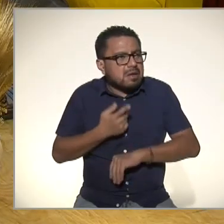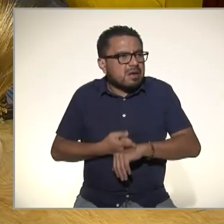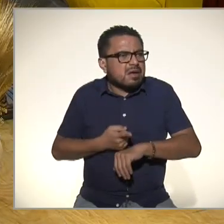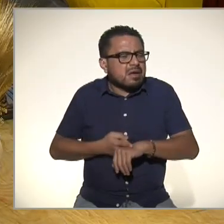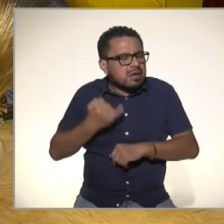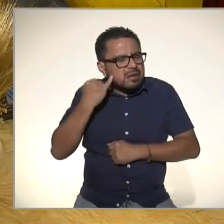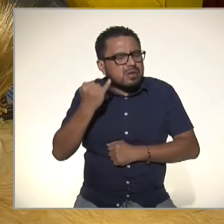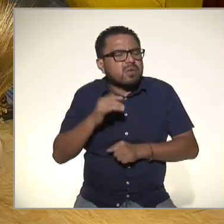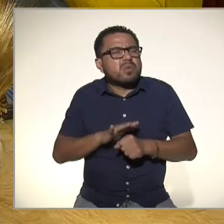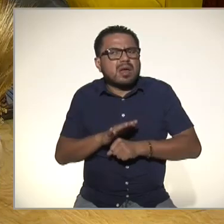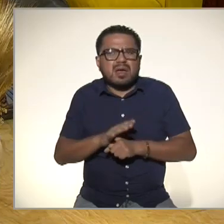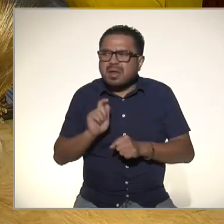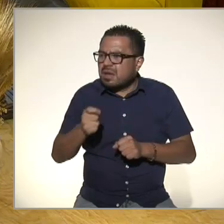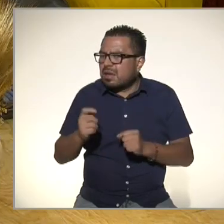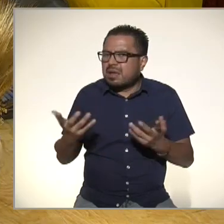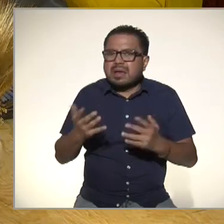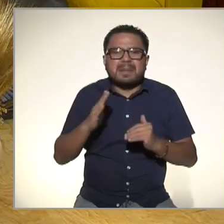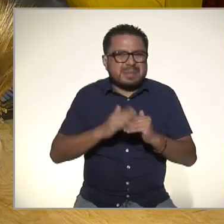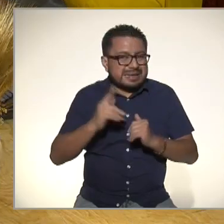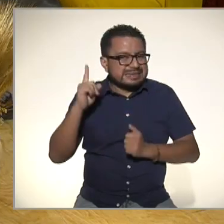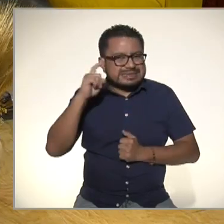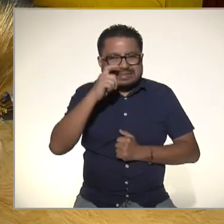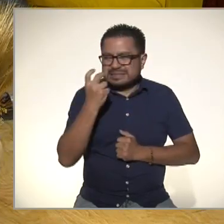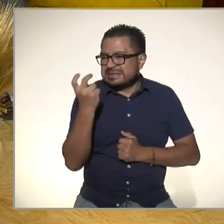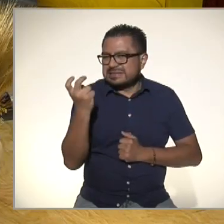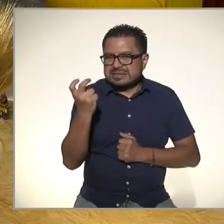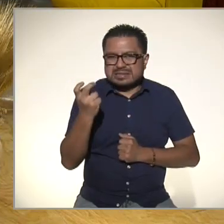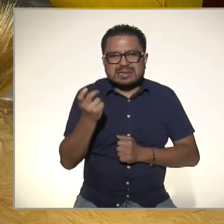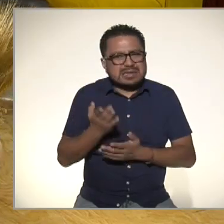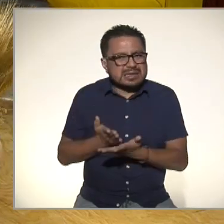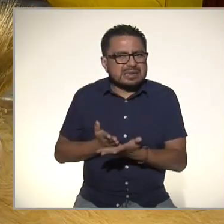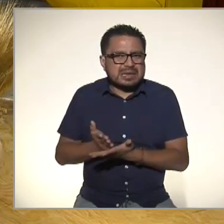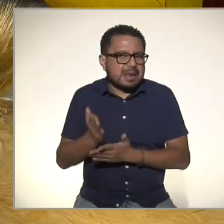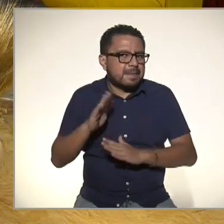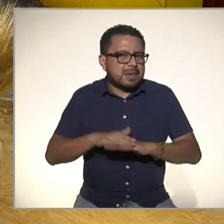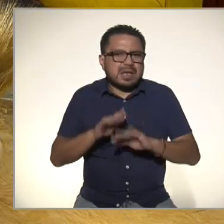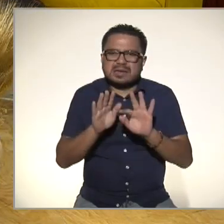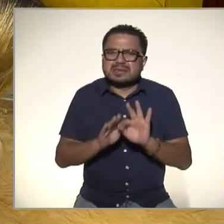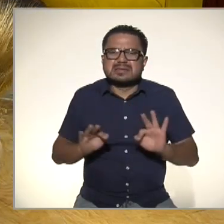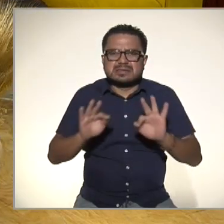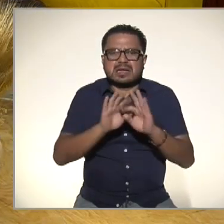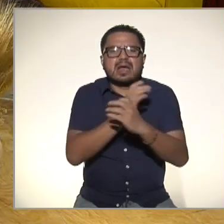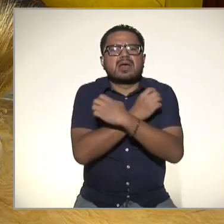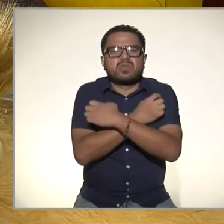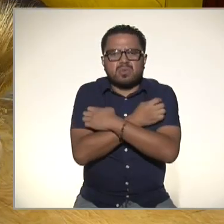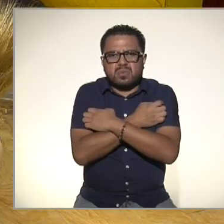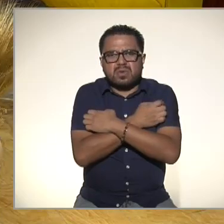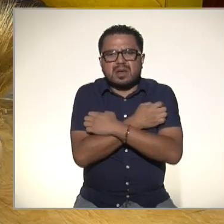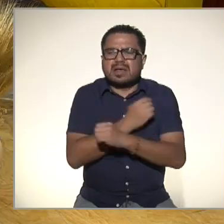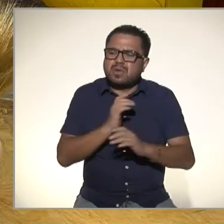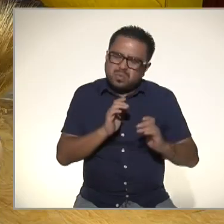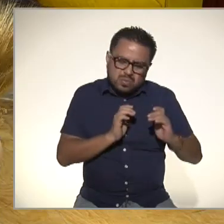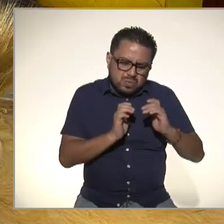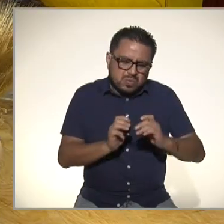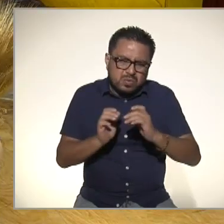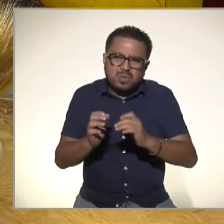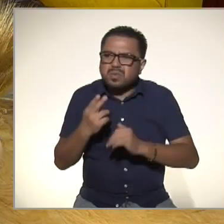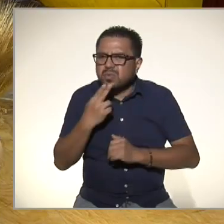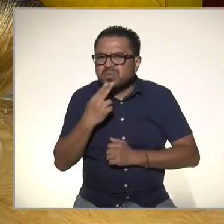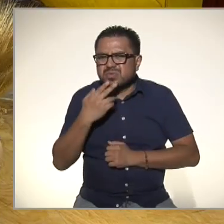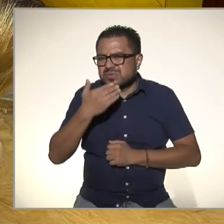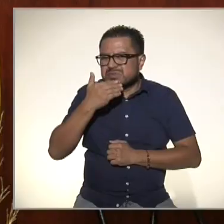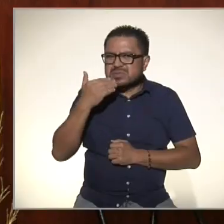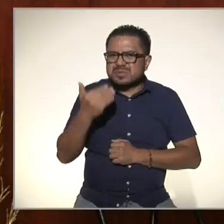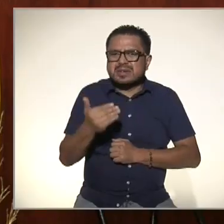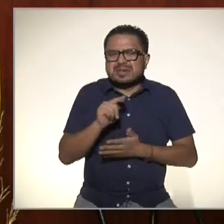o qué hacemos? Es que es sumamente complejo, pero ahí es donde entra todavía con más importancia la educación, la prevención, el uso correcto